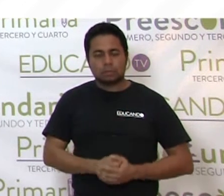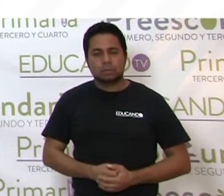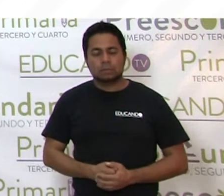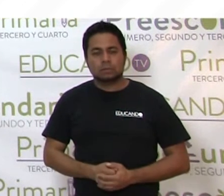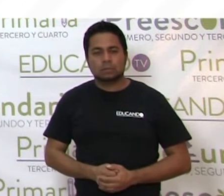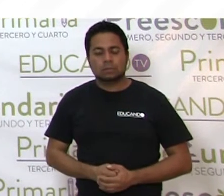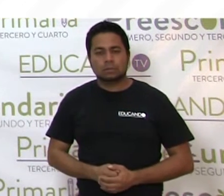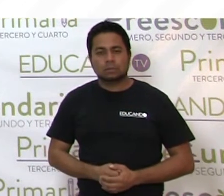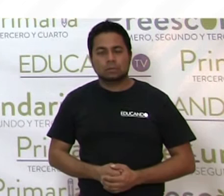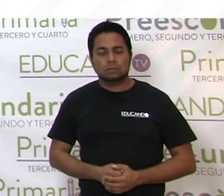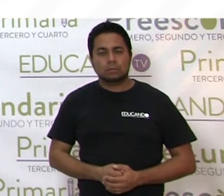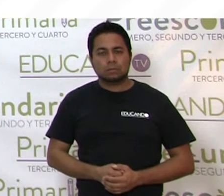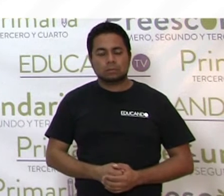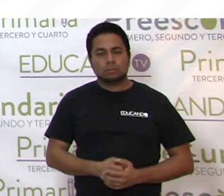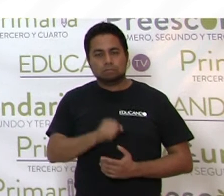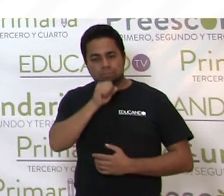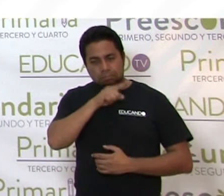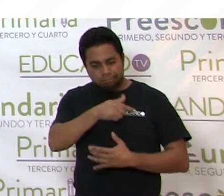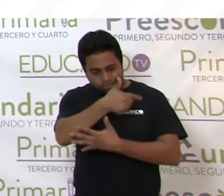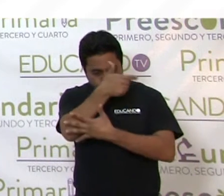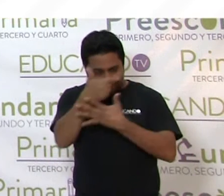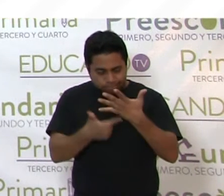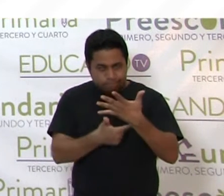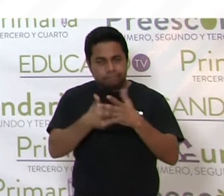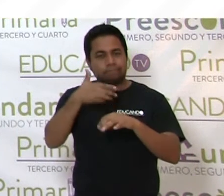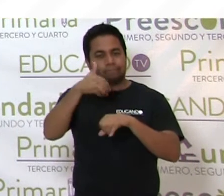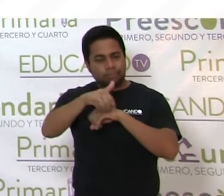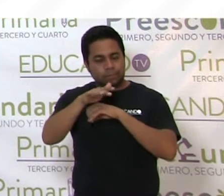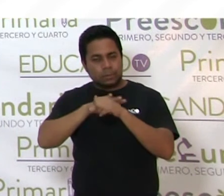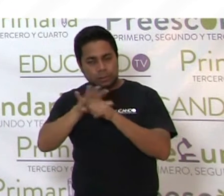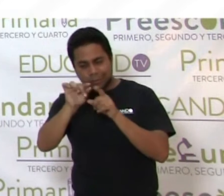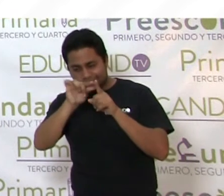y un índice,